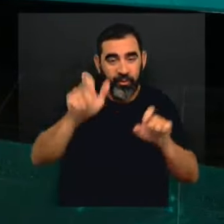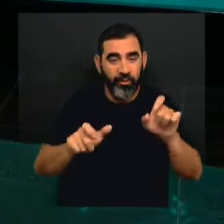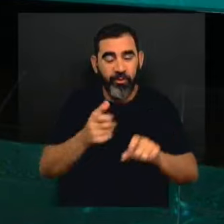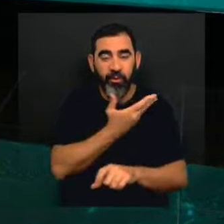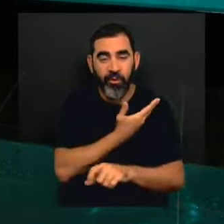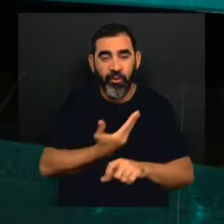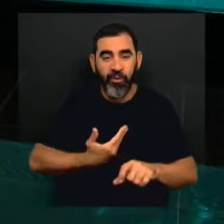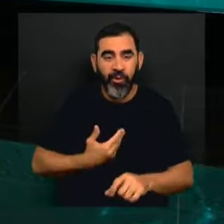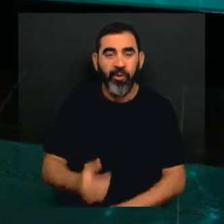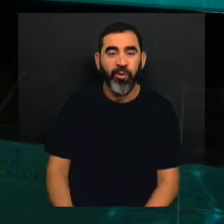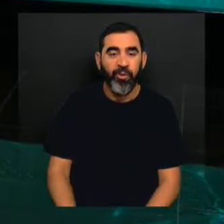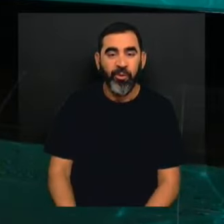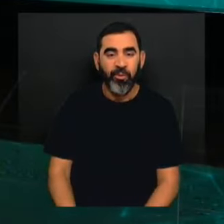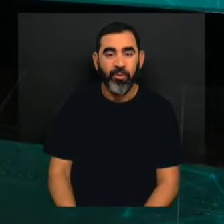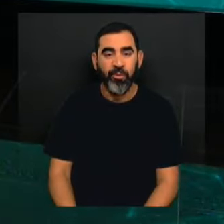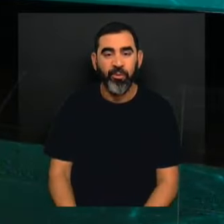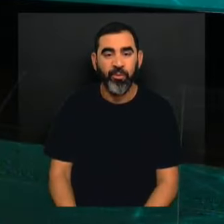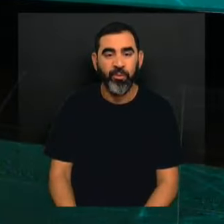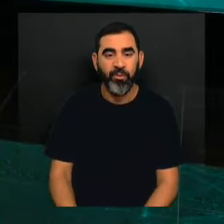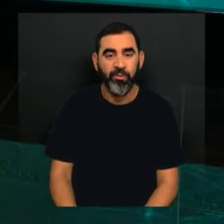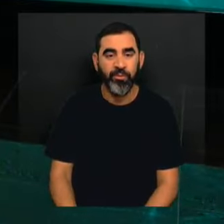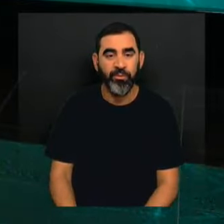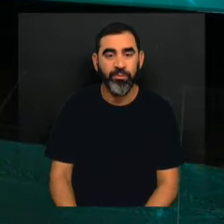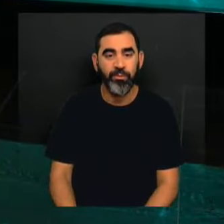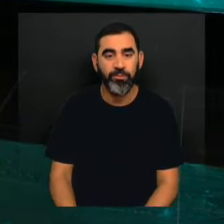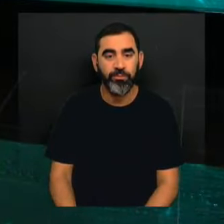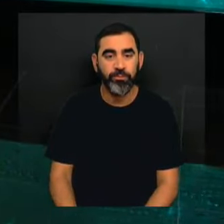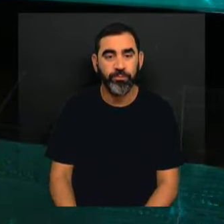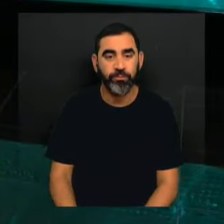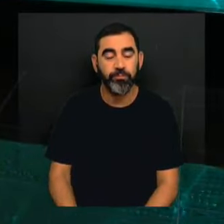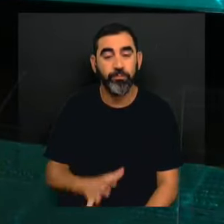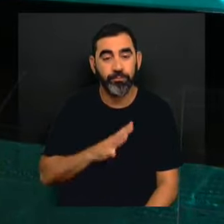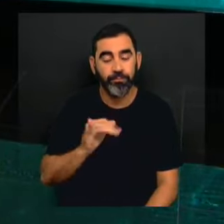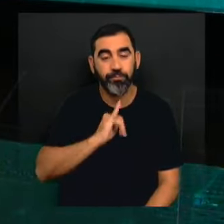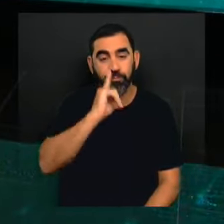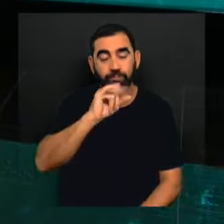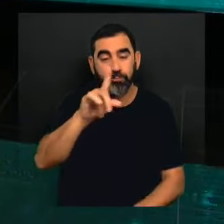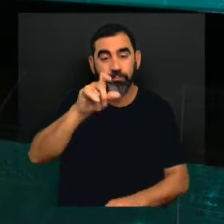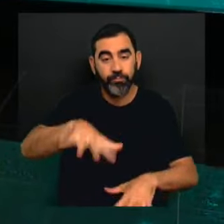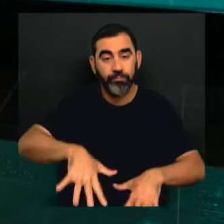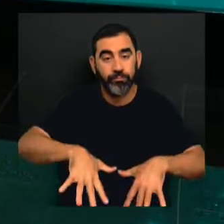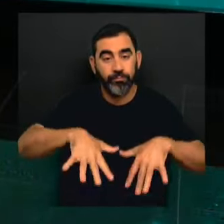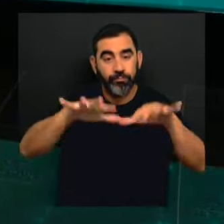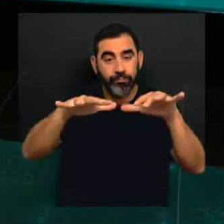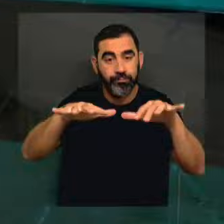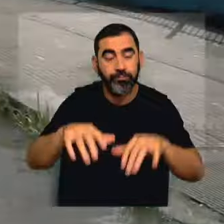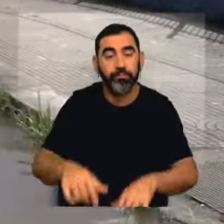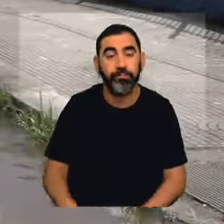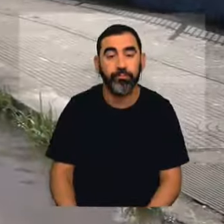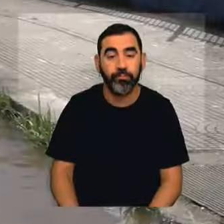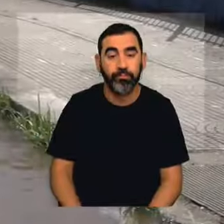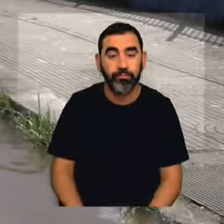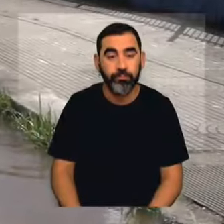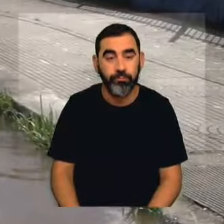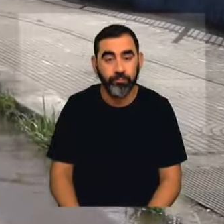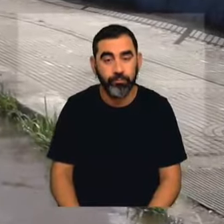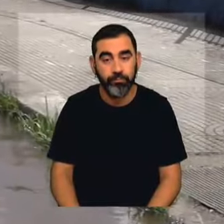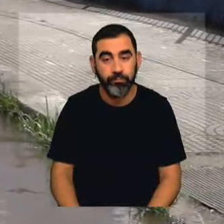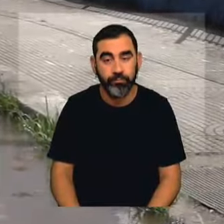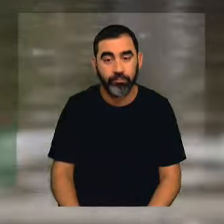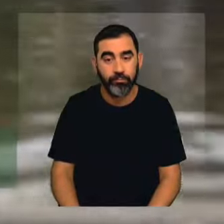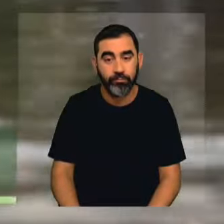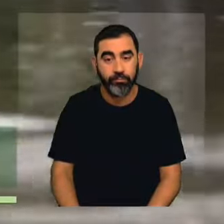gobiernos locales y nos quedamos ahora con temas locales porque Bueno hay novedades sobre las inundaciones ha seguido eh estable el número de